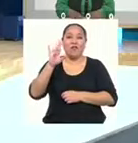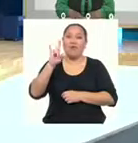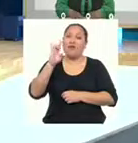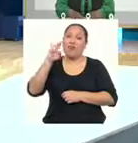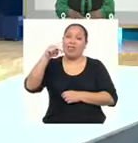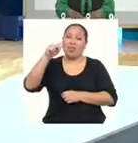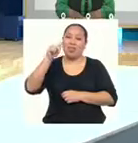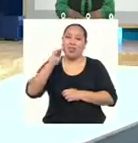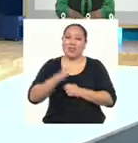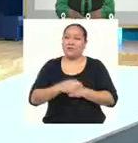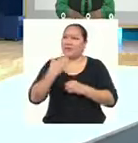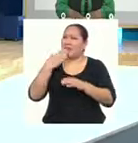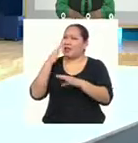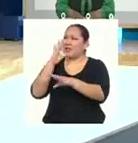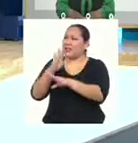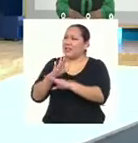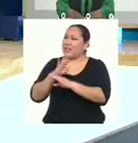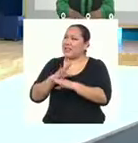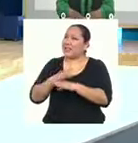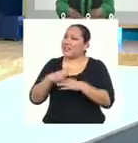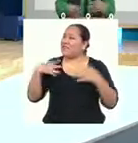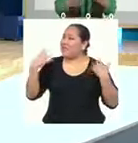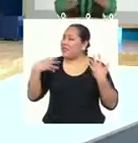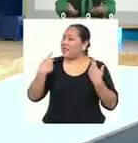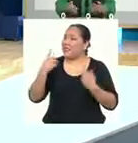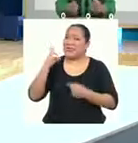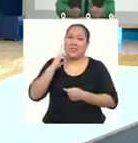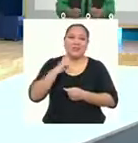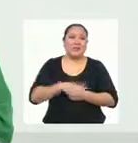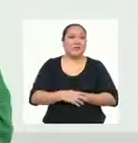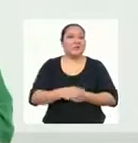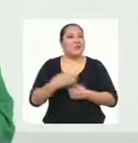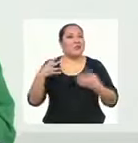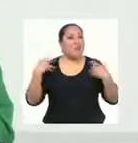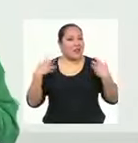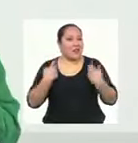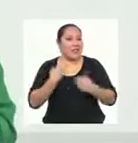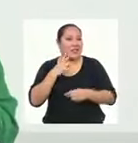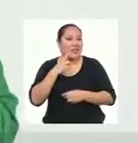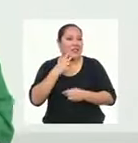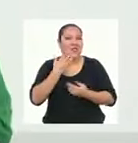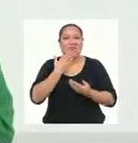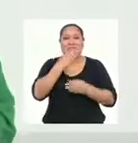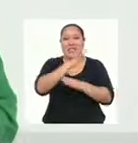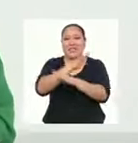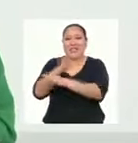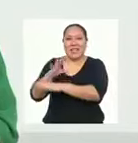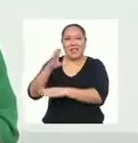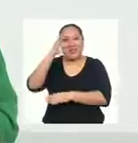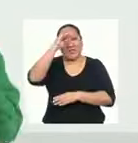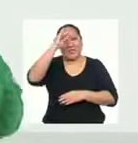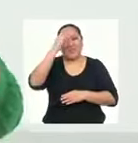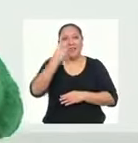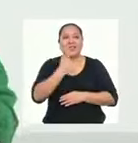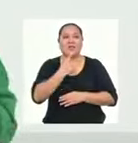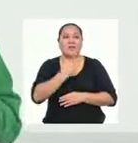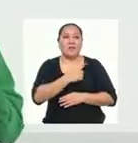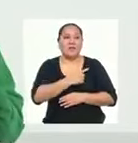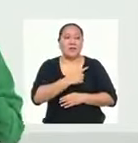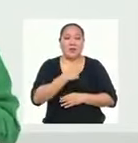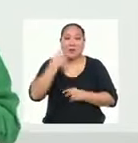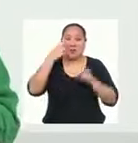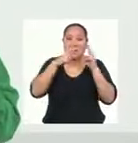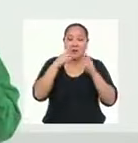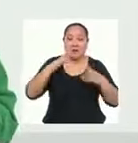Buenas tardes, profesora Rosa. ¡Feliz viernes! ¡Feliz viernes, Rodrigo! Buenas tardes, chicas y chicos de primero. Veo que